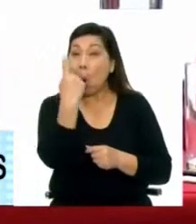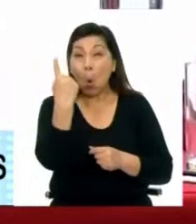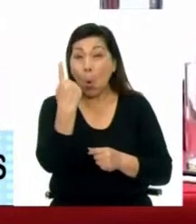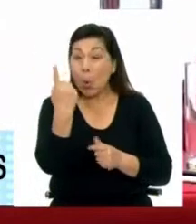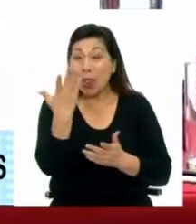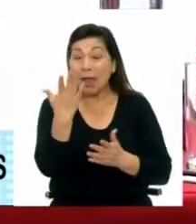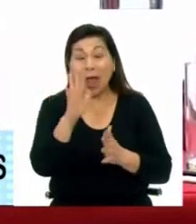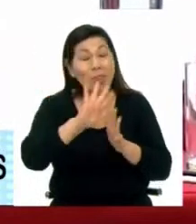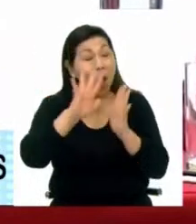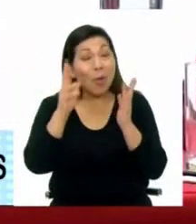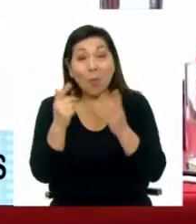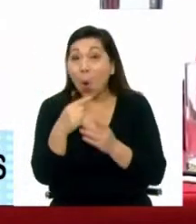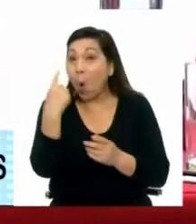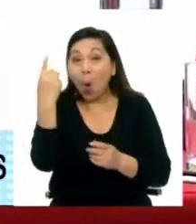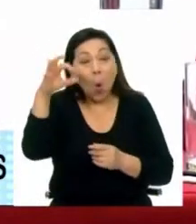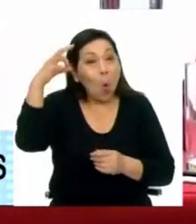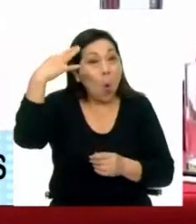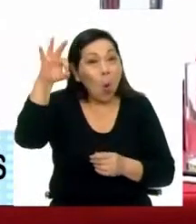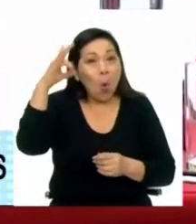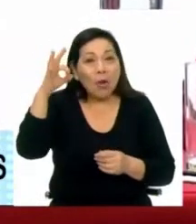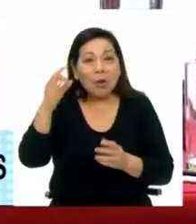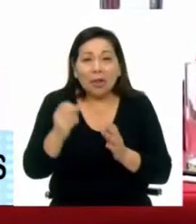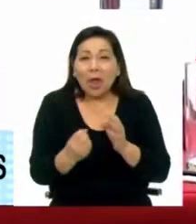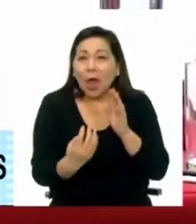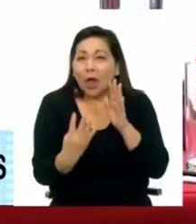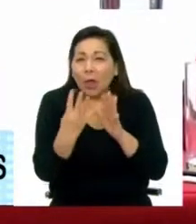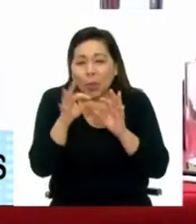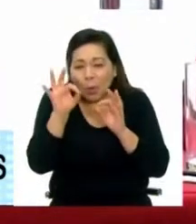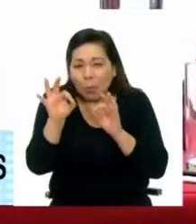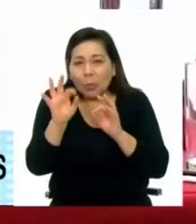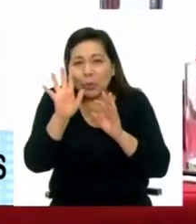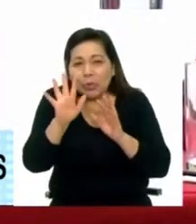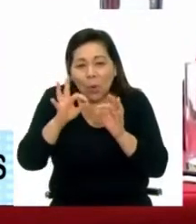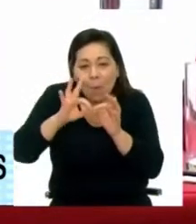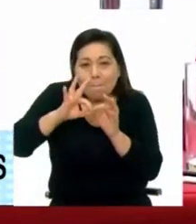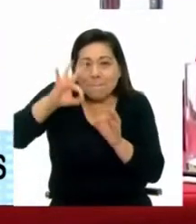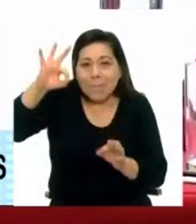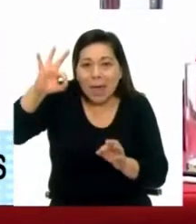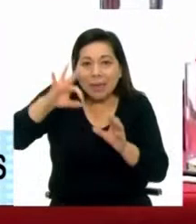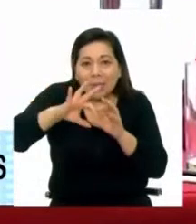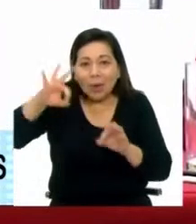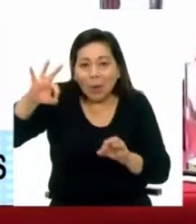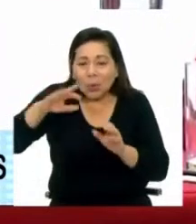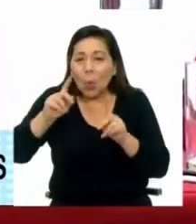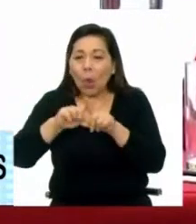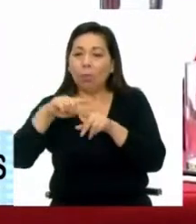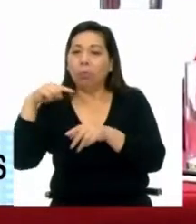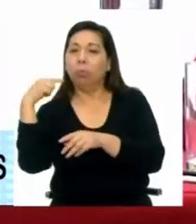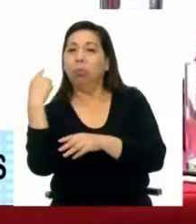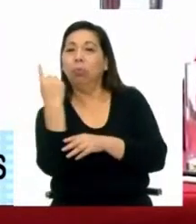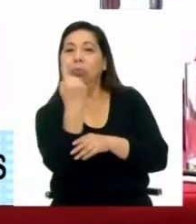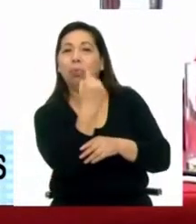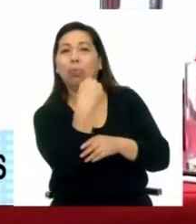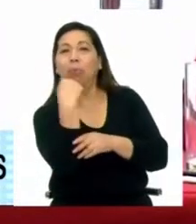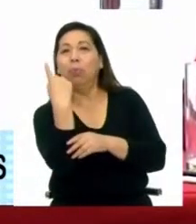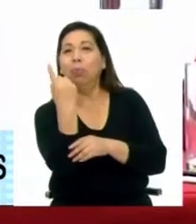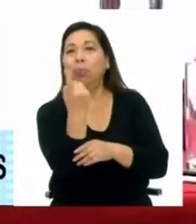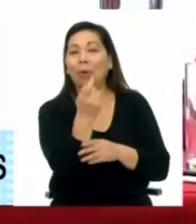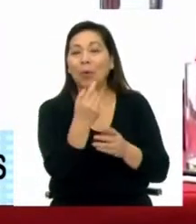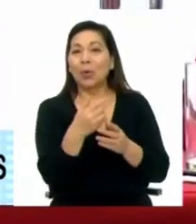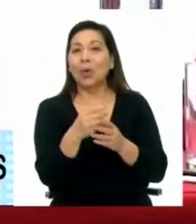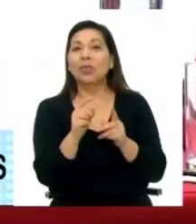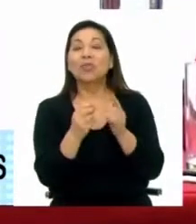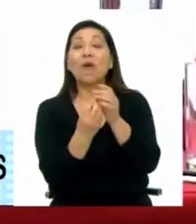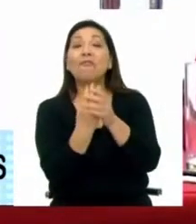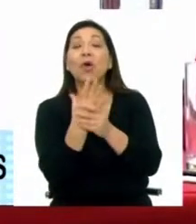todo el planeta, que su tallo crece alrededor de 14.5 metros, es una especie de enredadera, entonces es